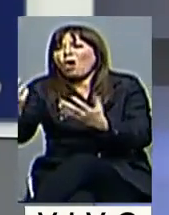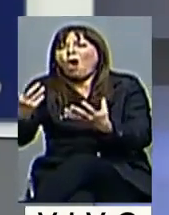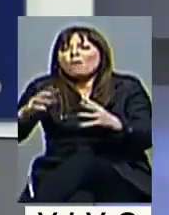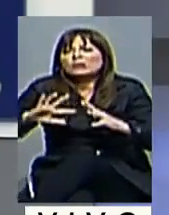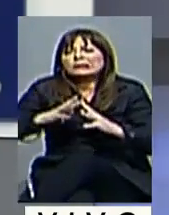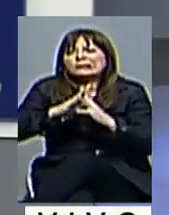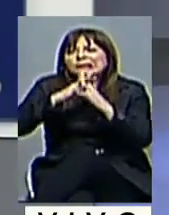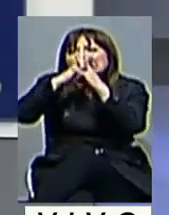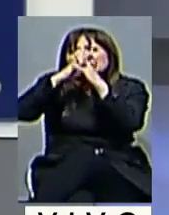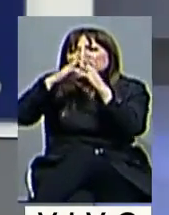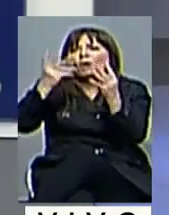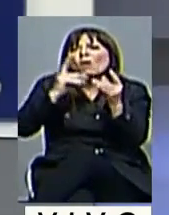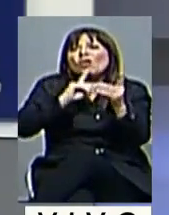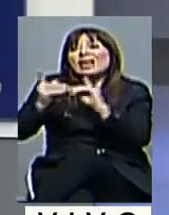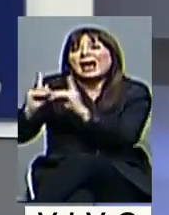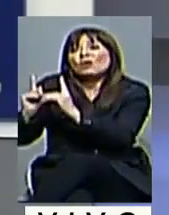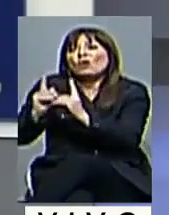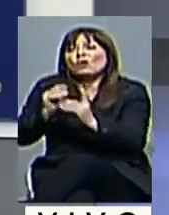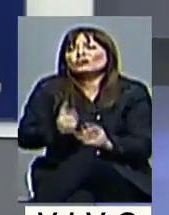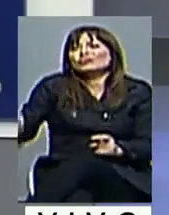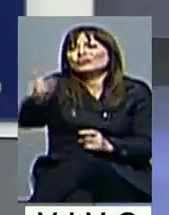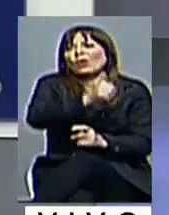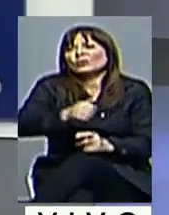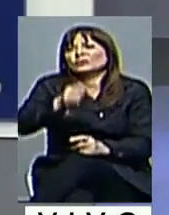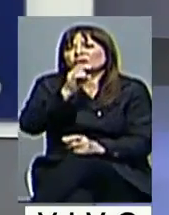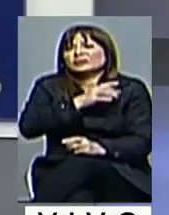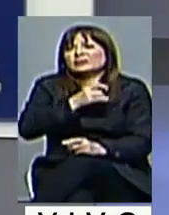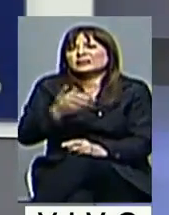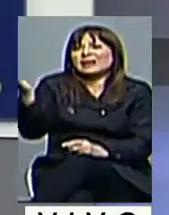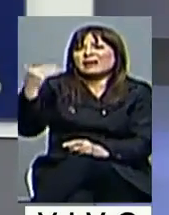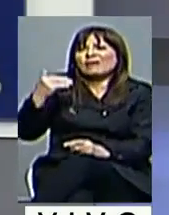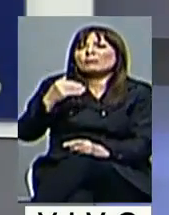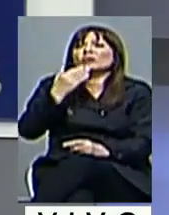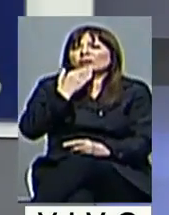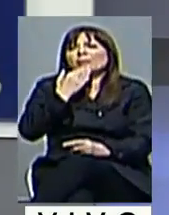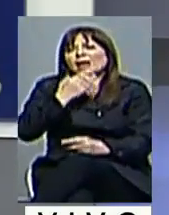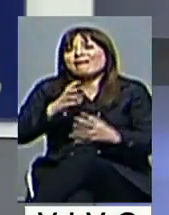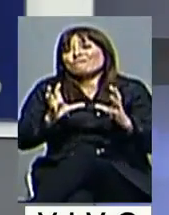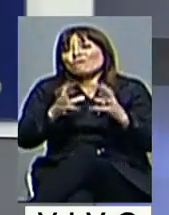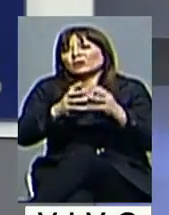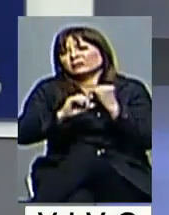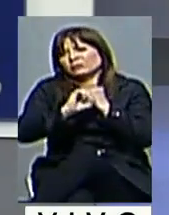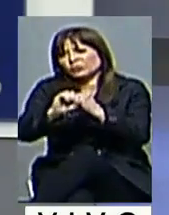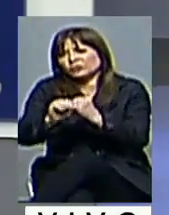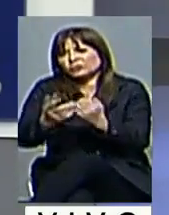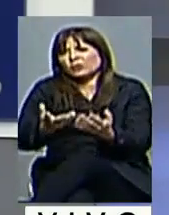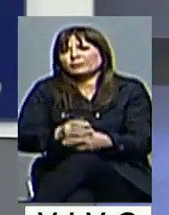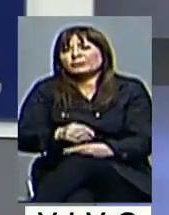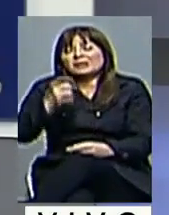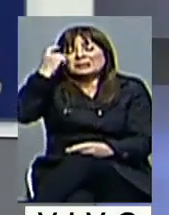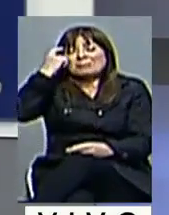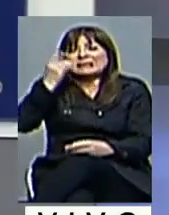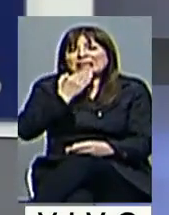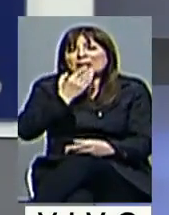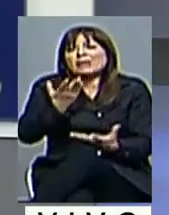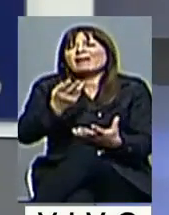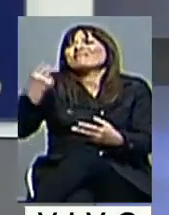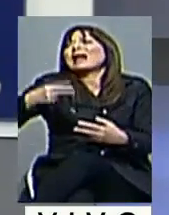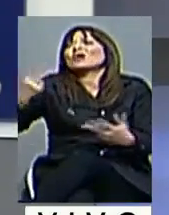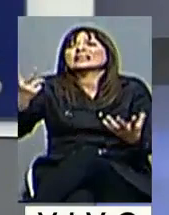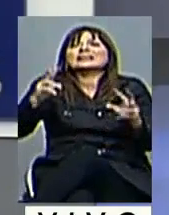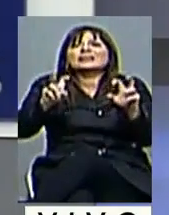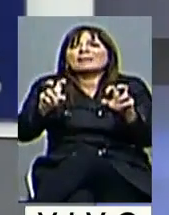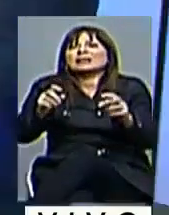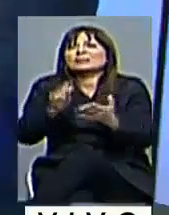articula el diálogo entre todos, entre Chile Vamos y entre también aquellas que son las fuerzas de oposición. Se piense, por ejemplo, en temas valóricos, en